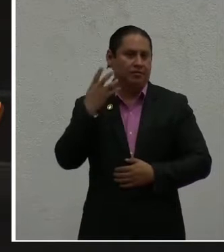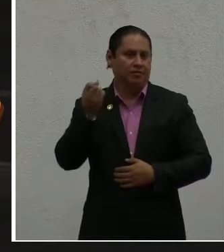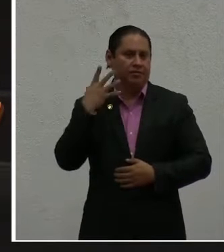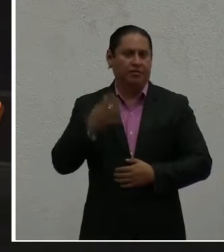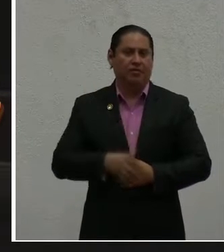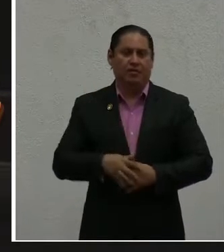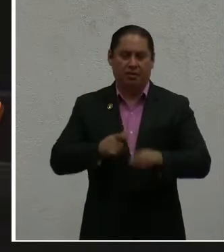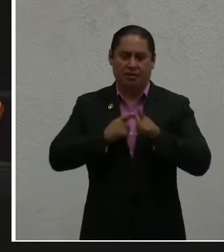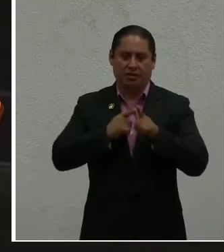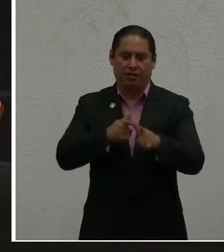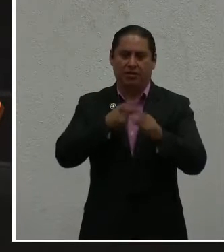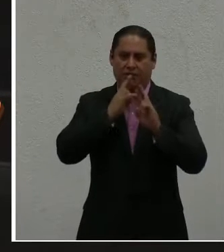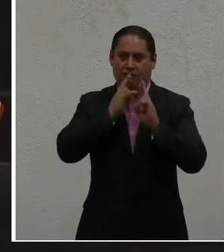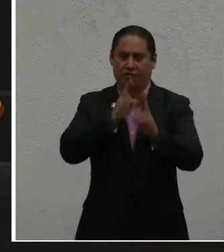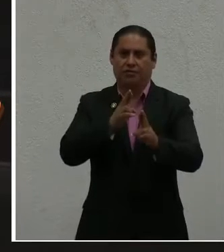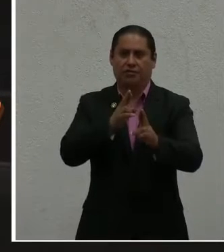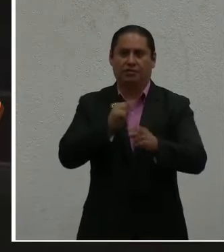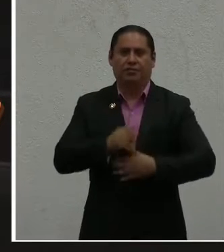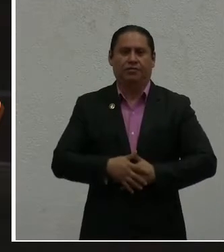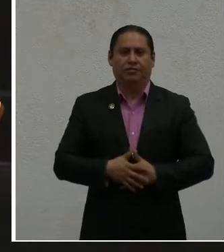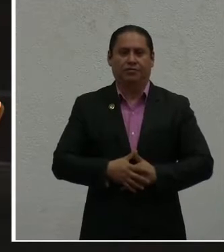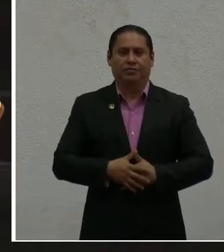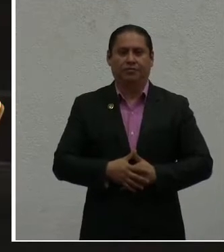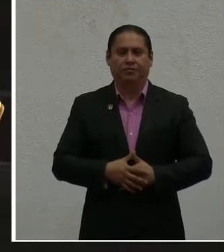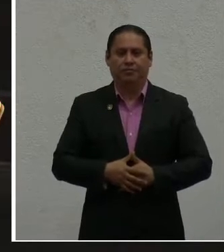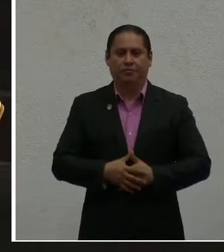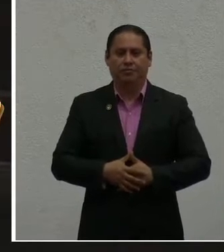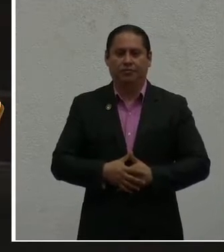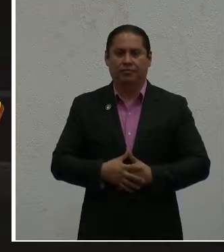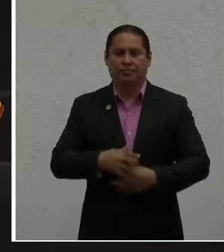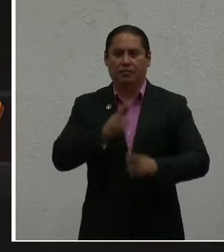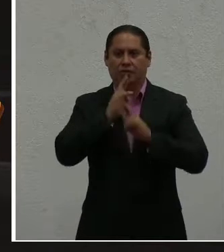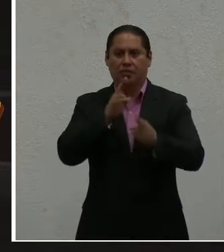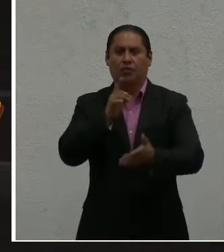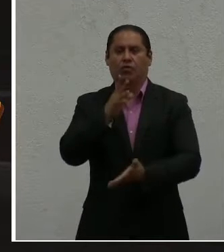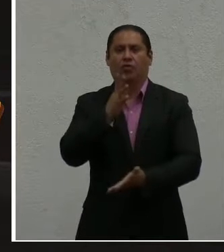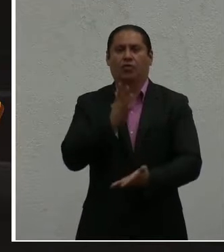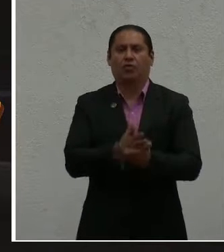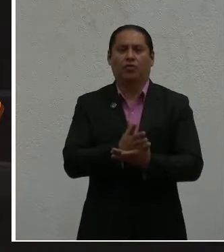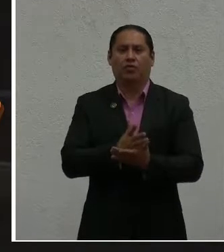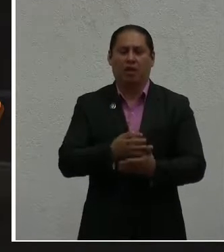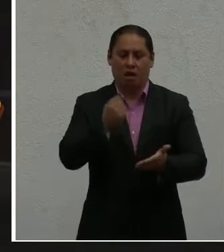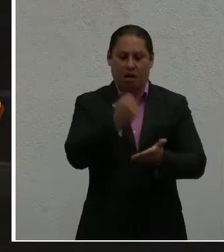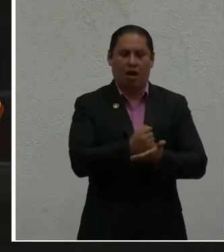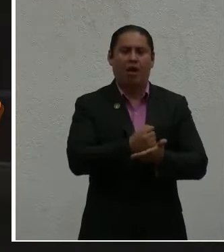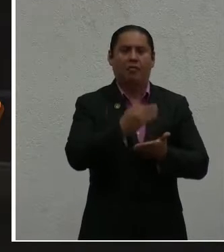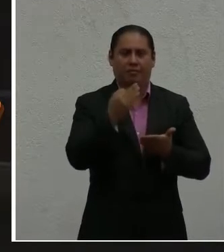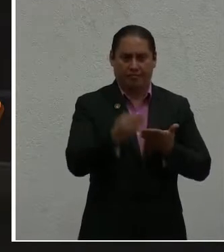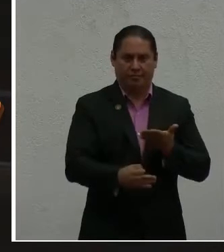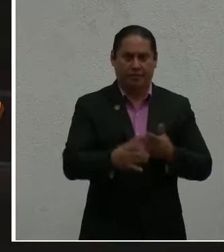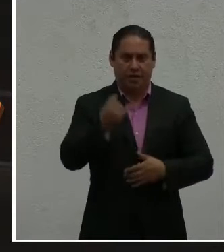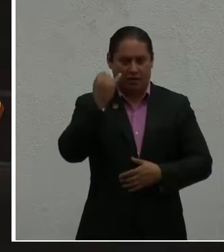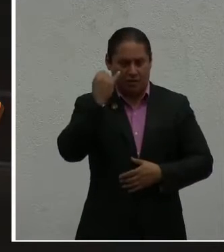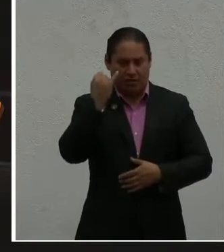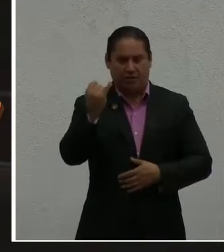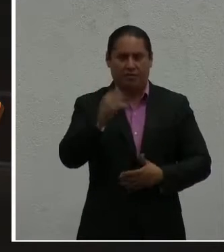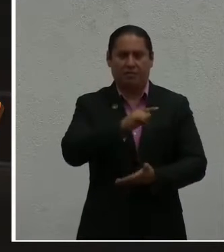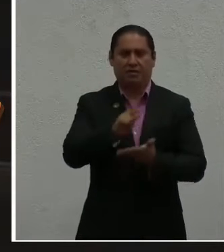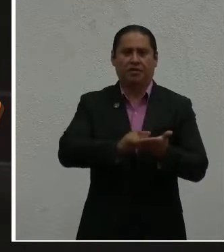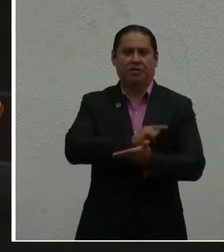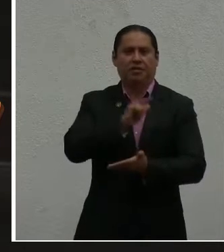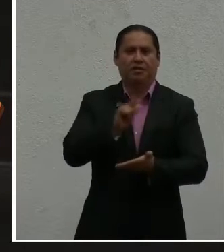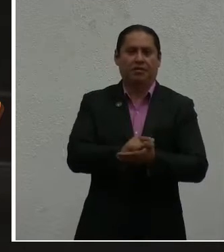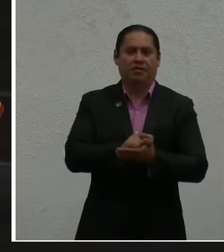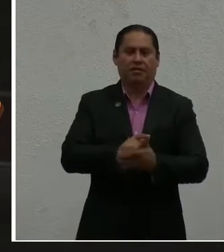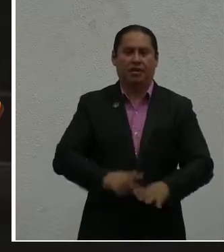el siguiente resolutivo. Resolutivo único. Es de aprobarse la iniciativa de decreto por el que